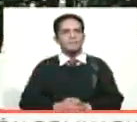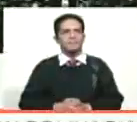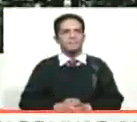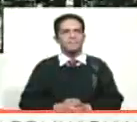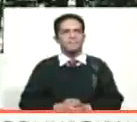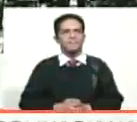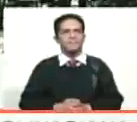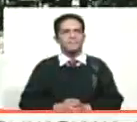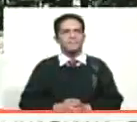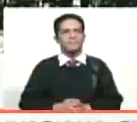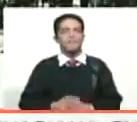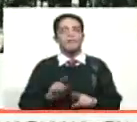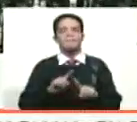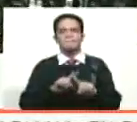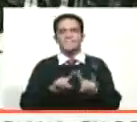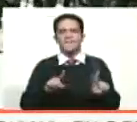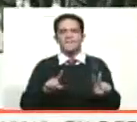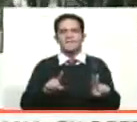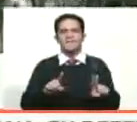Pero dice un viejo adagio,